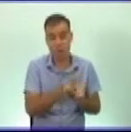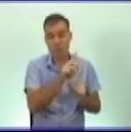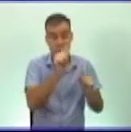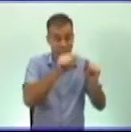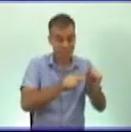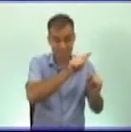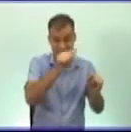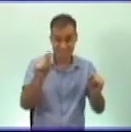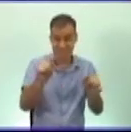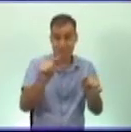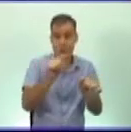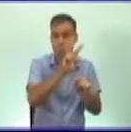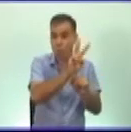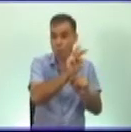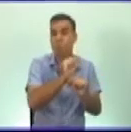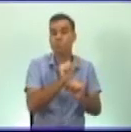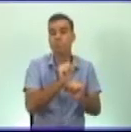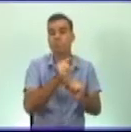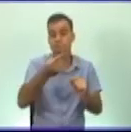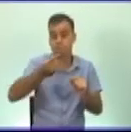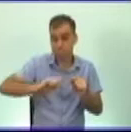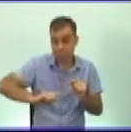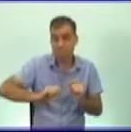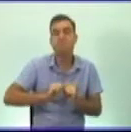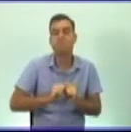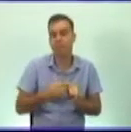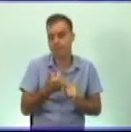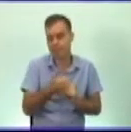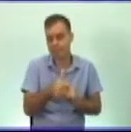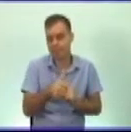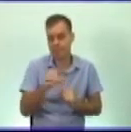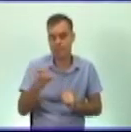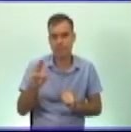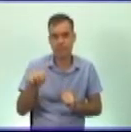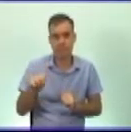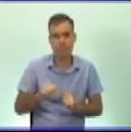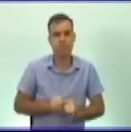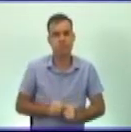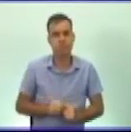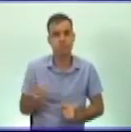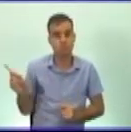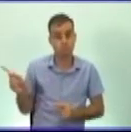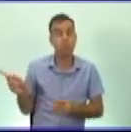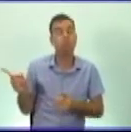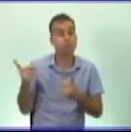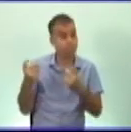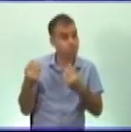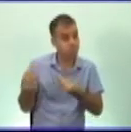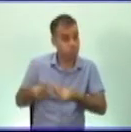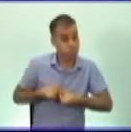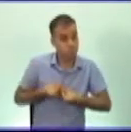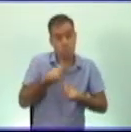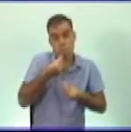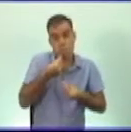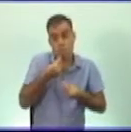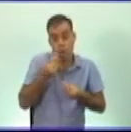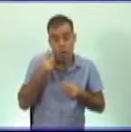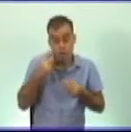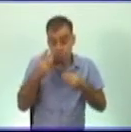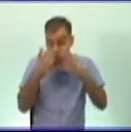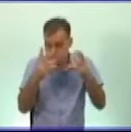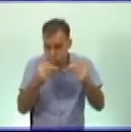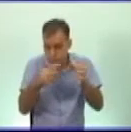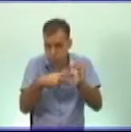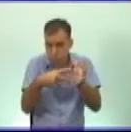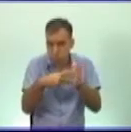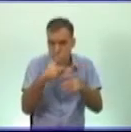cúbica, lógicamente el radio de este cilindro va a ser 10. Es un dato que necesitábamos para poder hallar lo que nos están pidiendo.